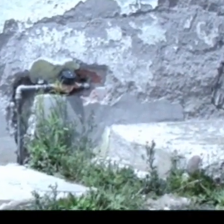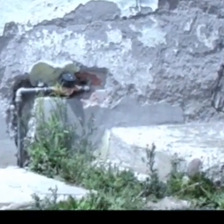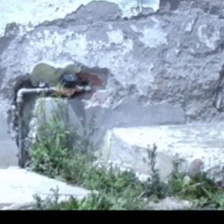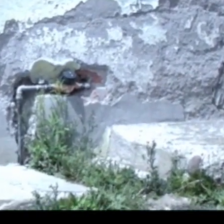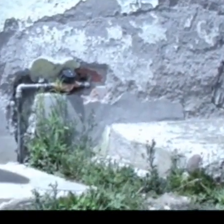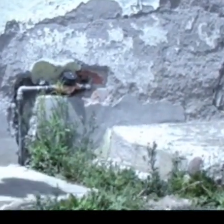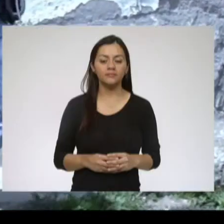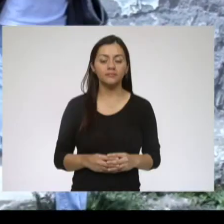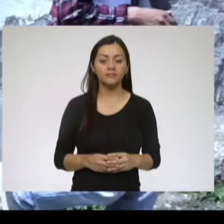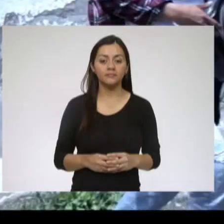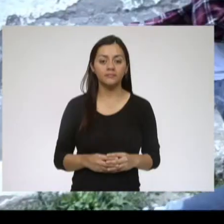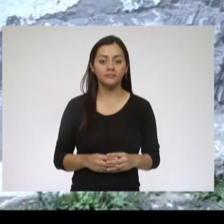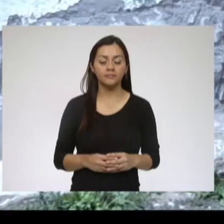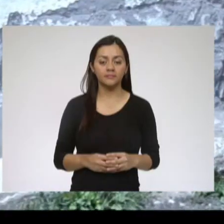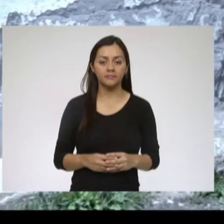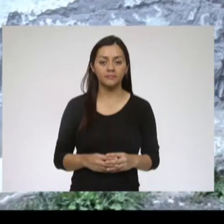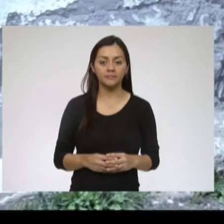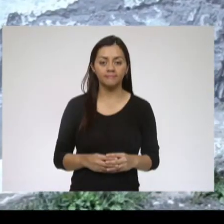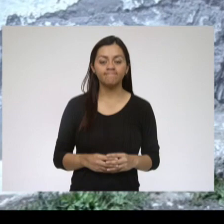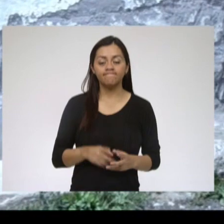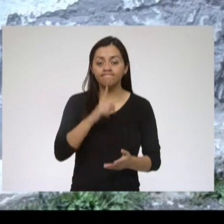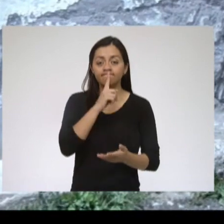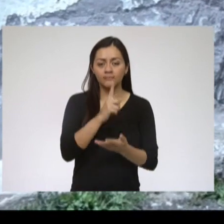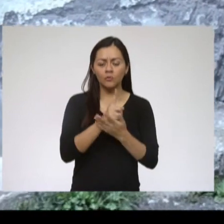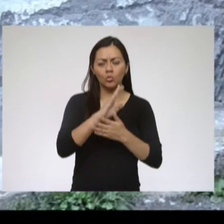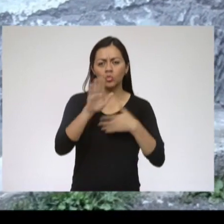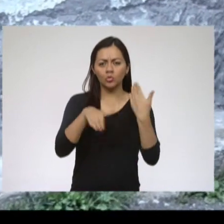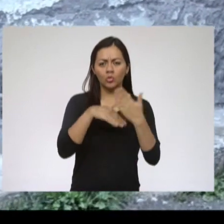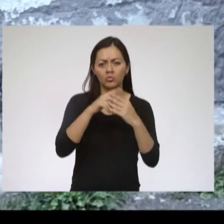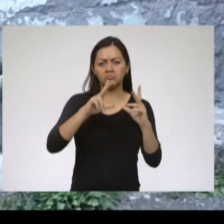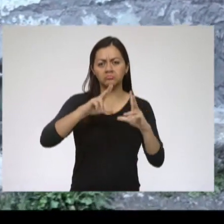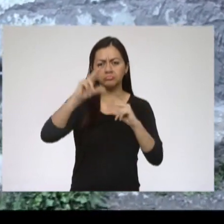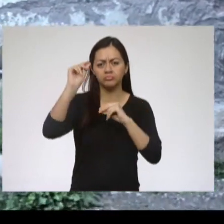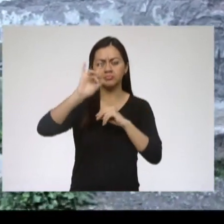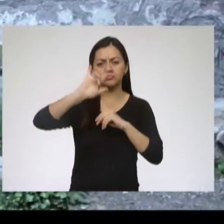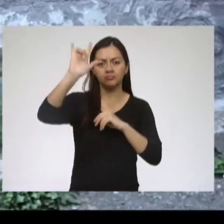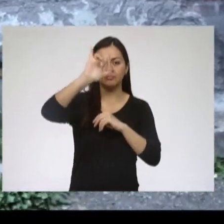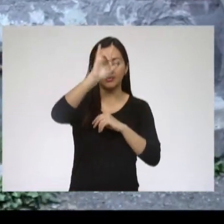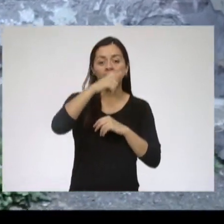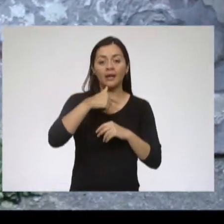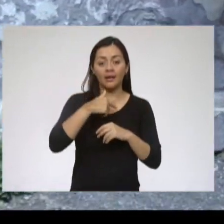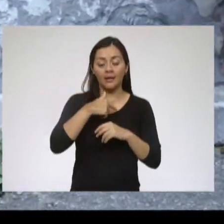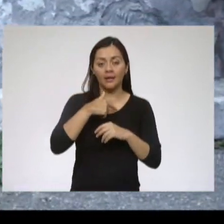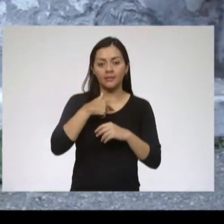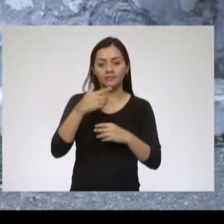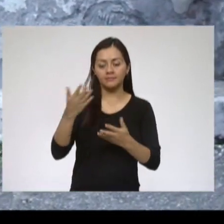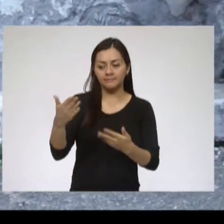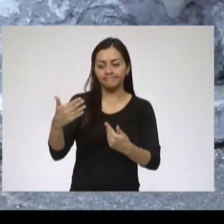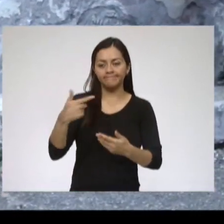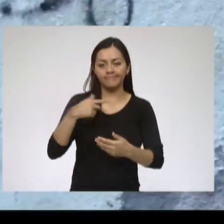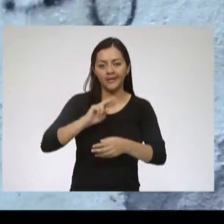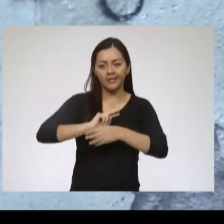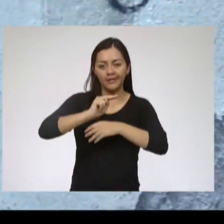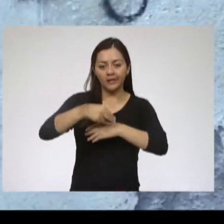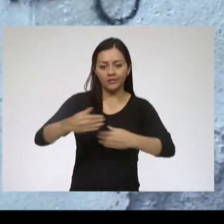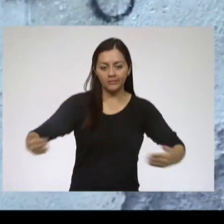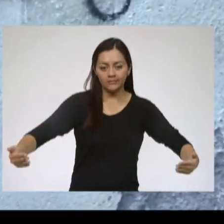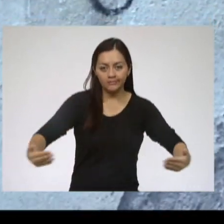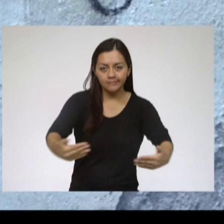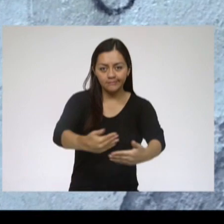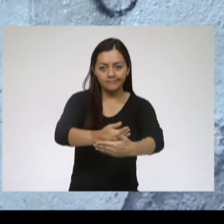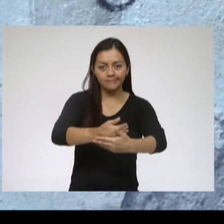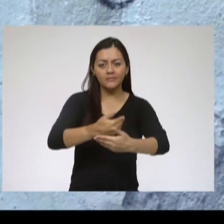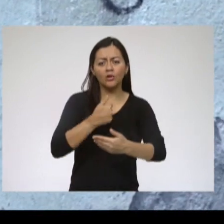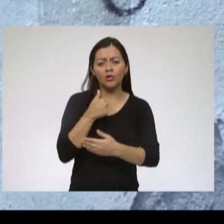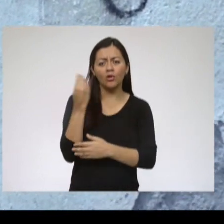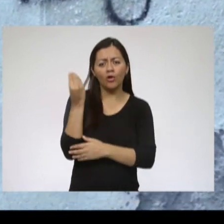Migraron para allá, todos se fueron y me dejaron ahí a los chicos conmigo. Yo, como